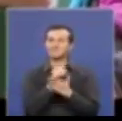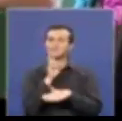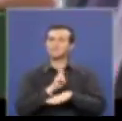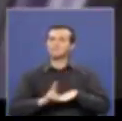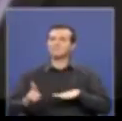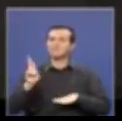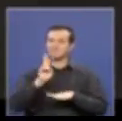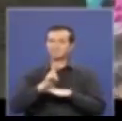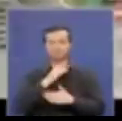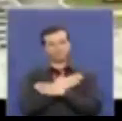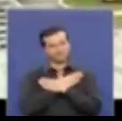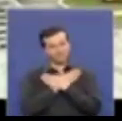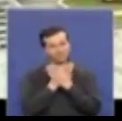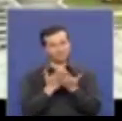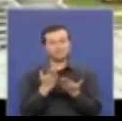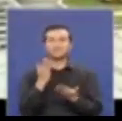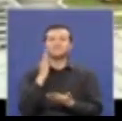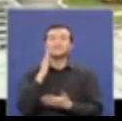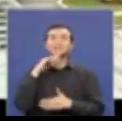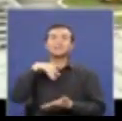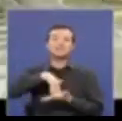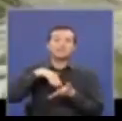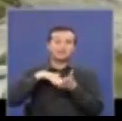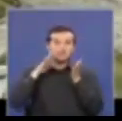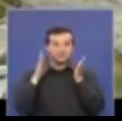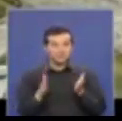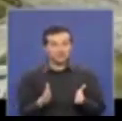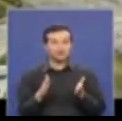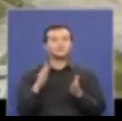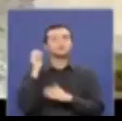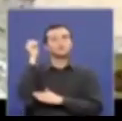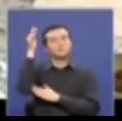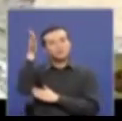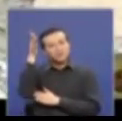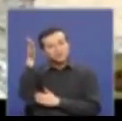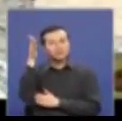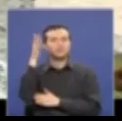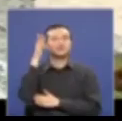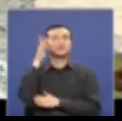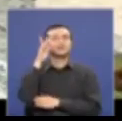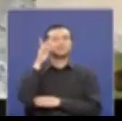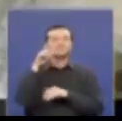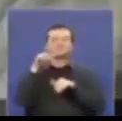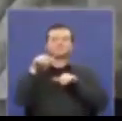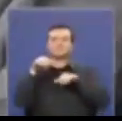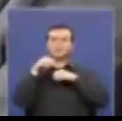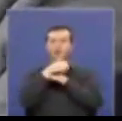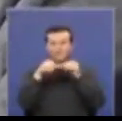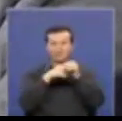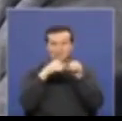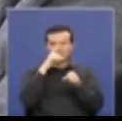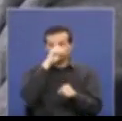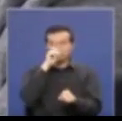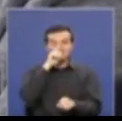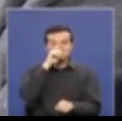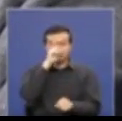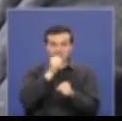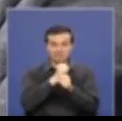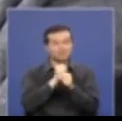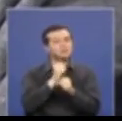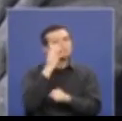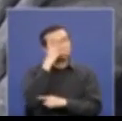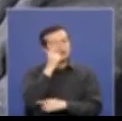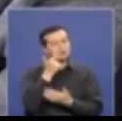rector. Felicitaciones a los estudiantes de la universidad, a los profesores, al personal administrativo. Lo están haciendo muy bien y